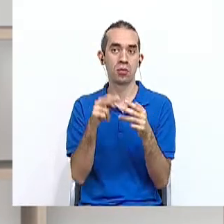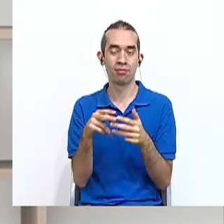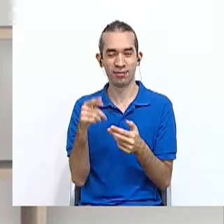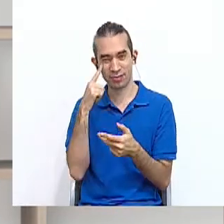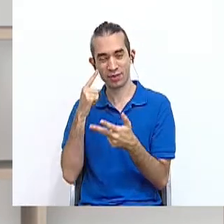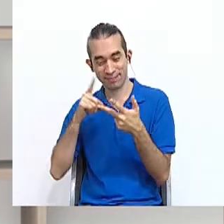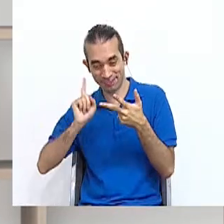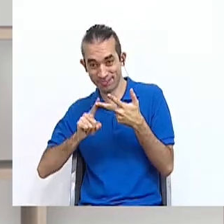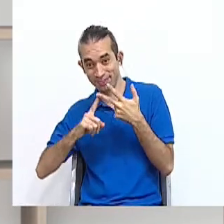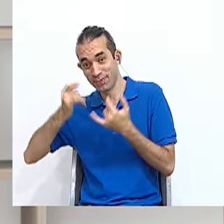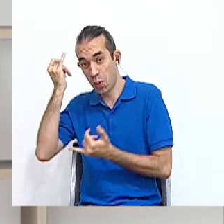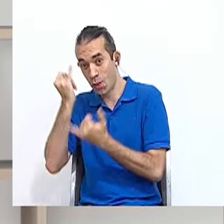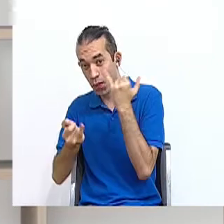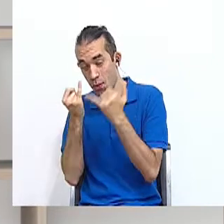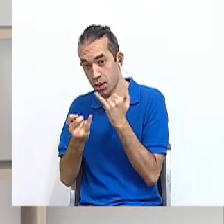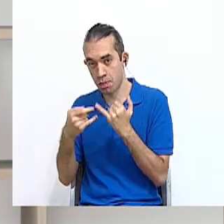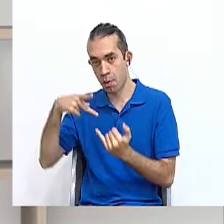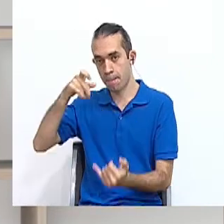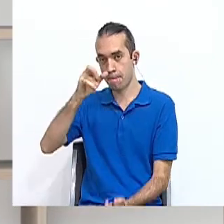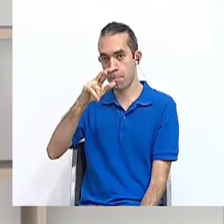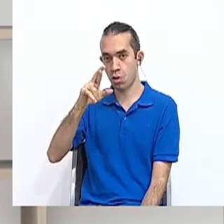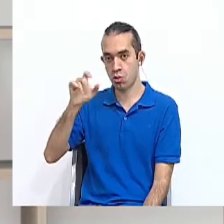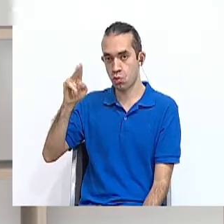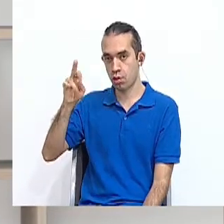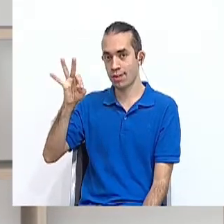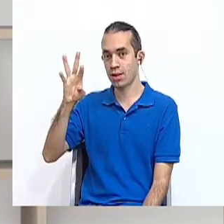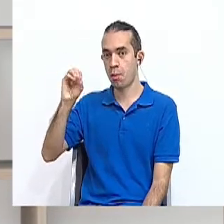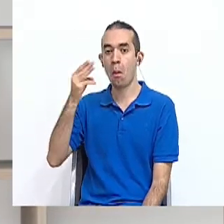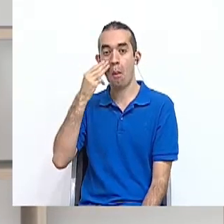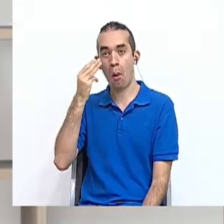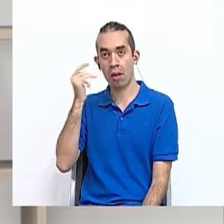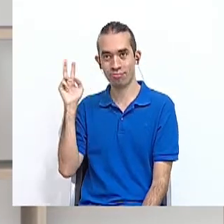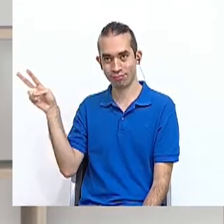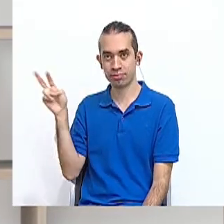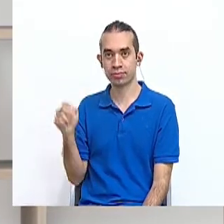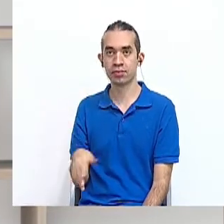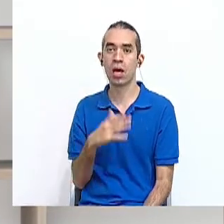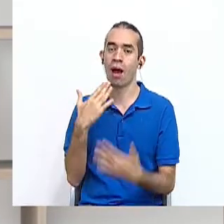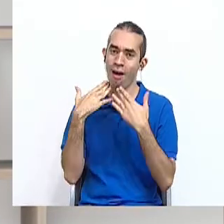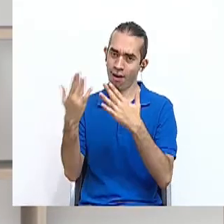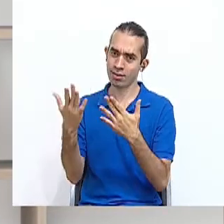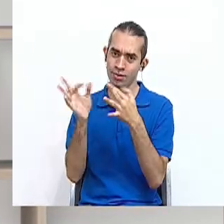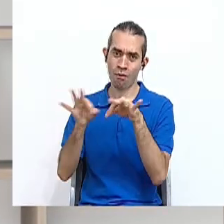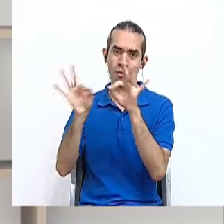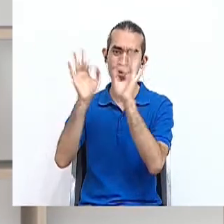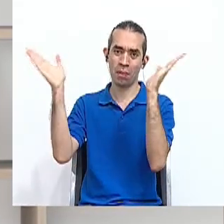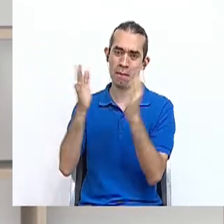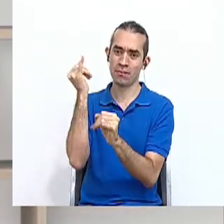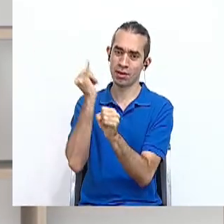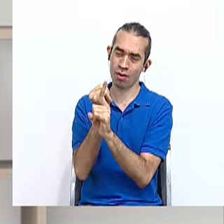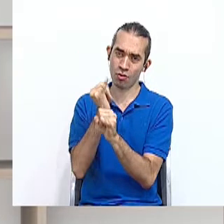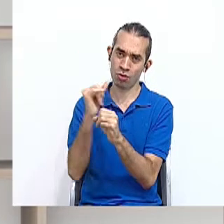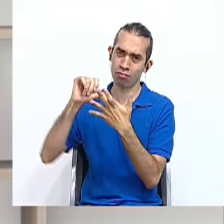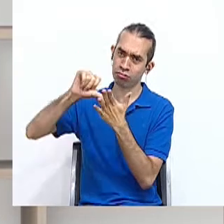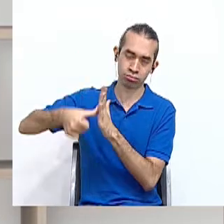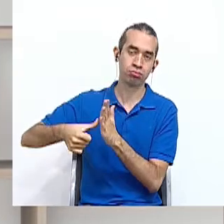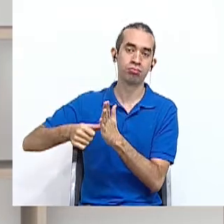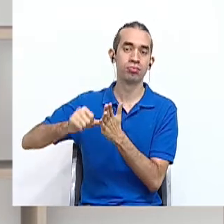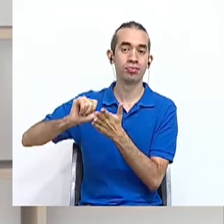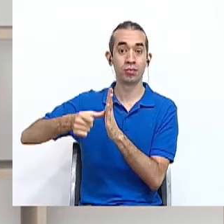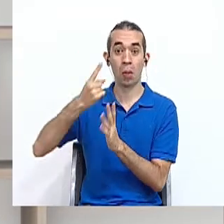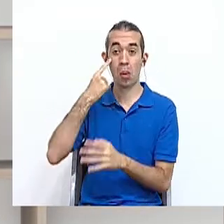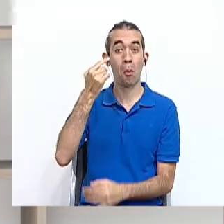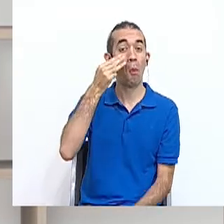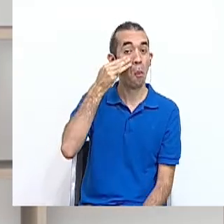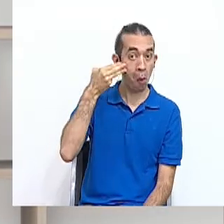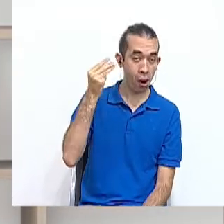último, quiero remarcar la importancia de la bienvenida que me ha dado esta institución. Las palabras frases que están en